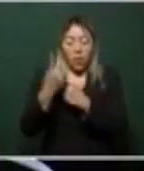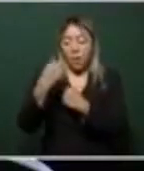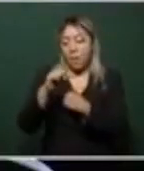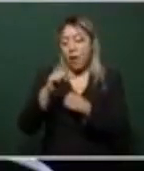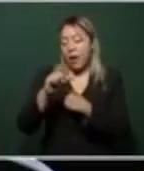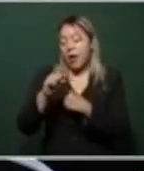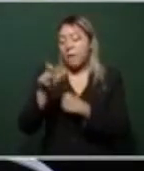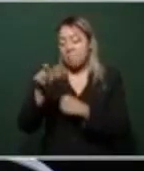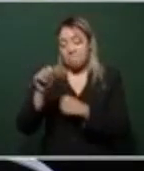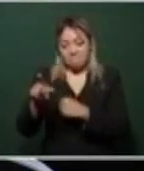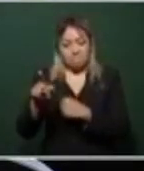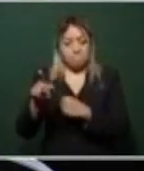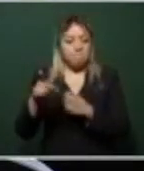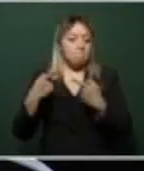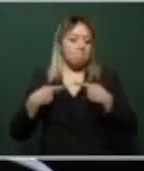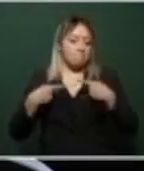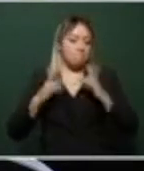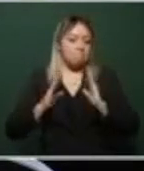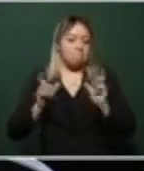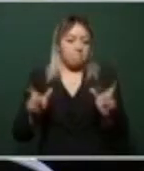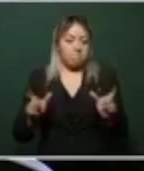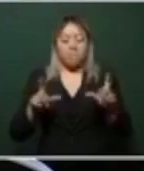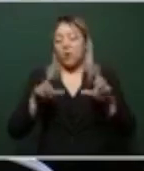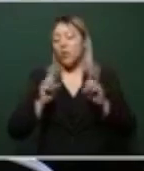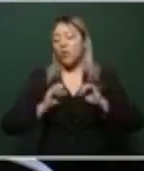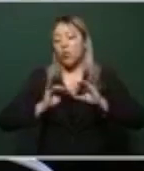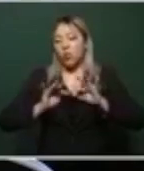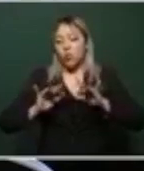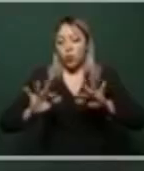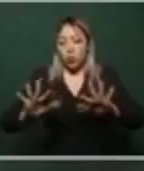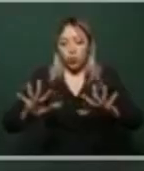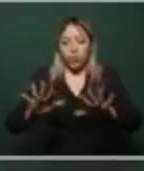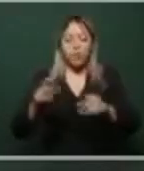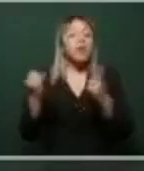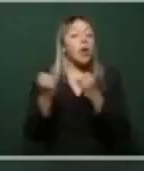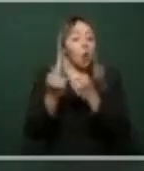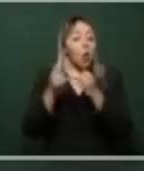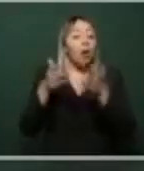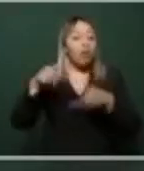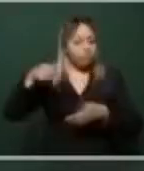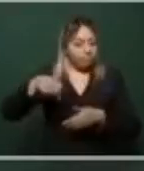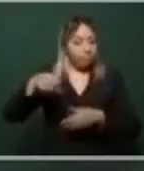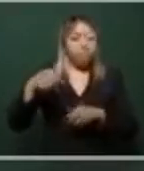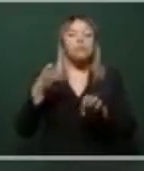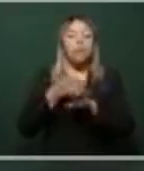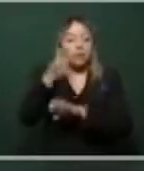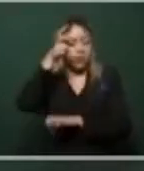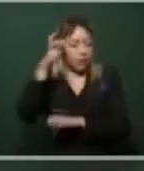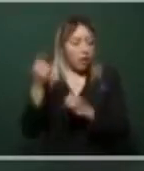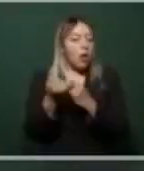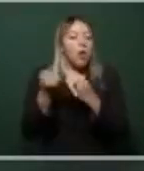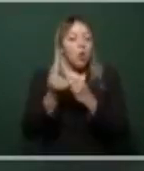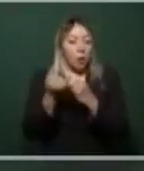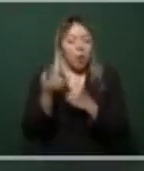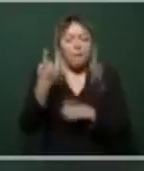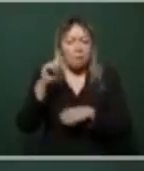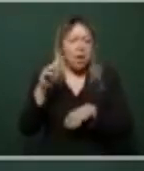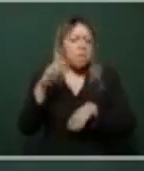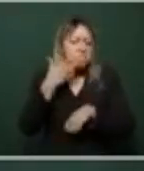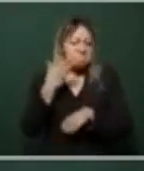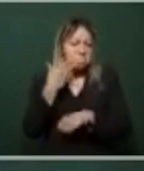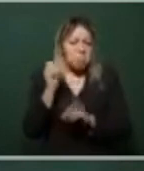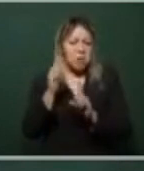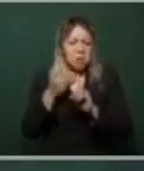de la Guardia Nacional va a incluirse Hidalgo con ese propósito.